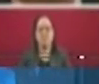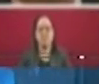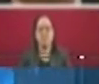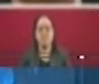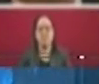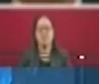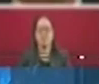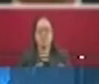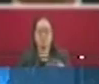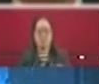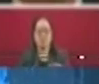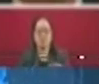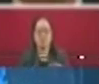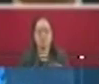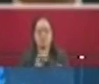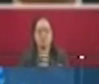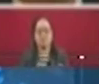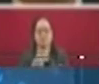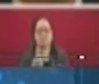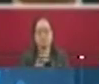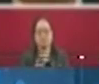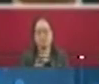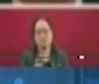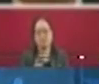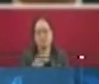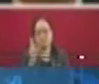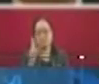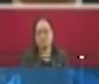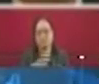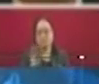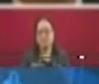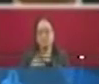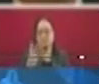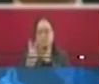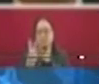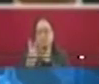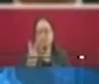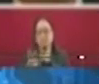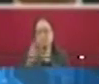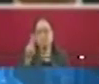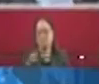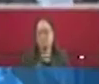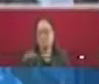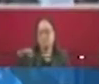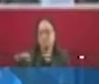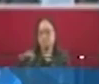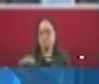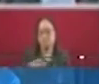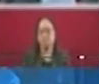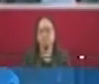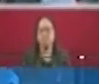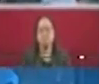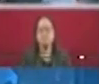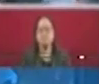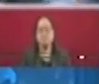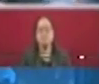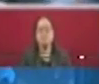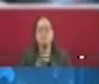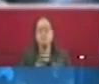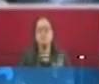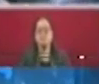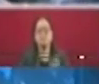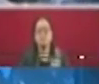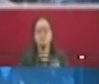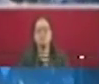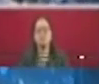días para atender el tema y enviarlo en el transcurso de estos